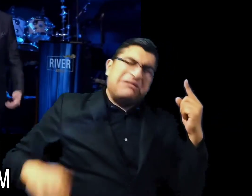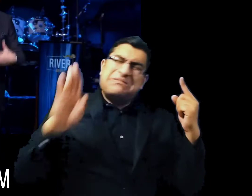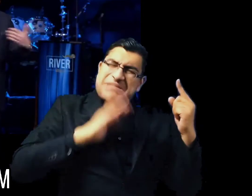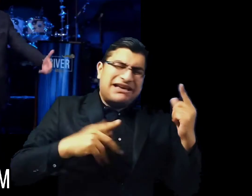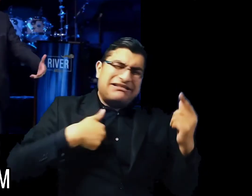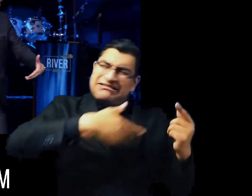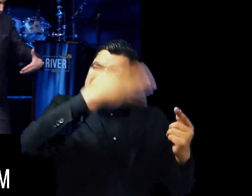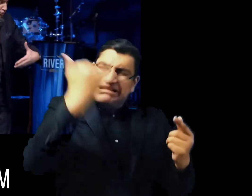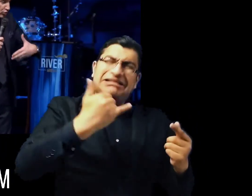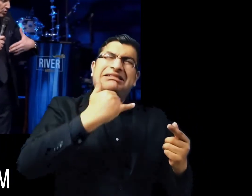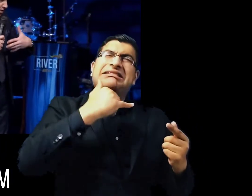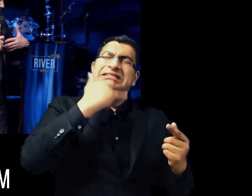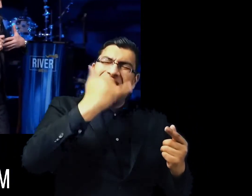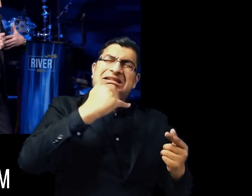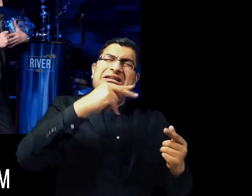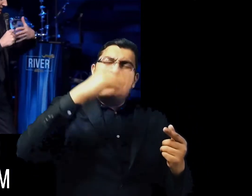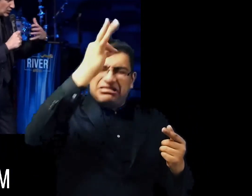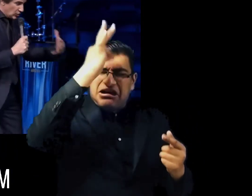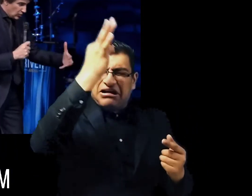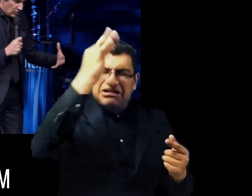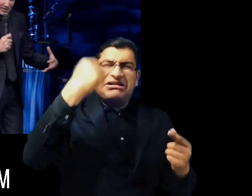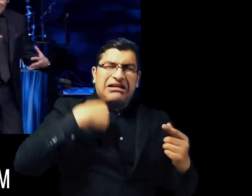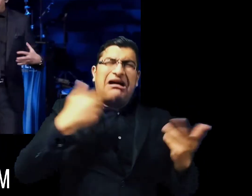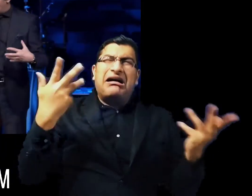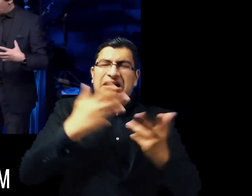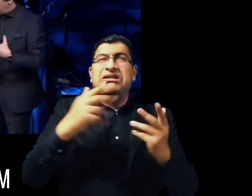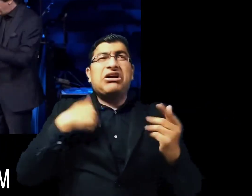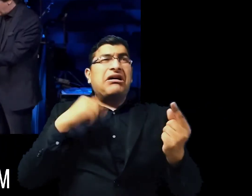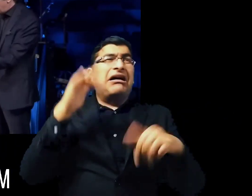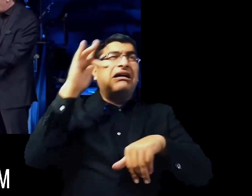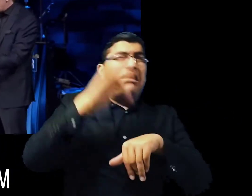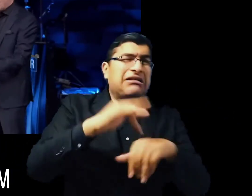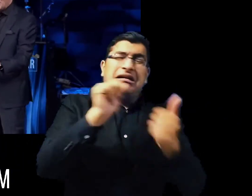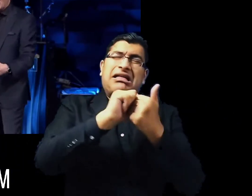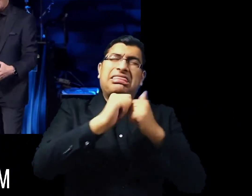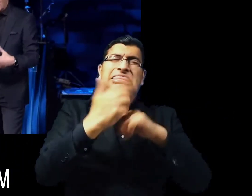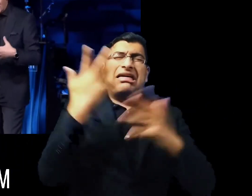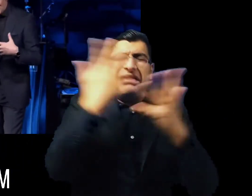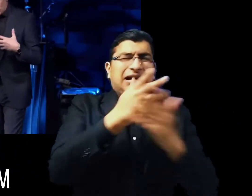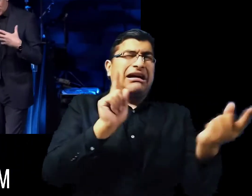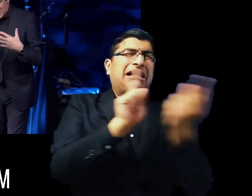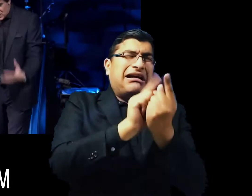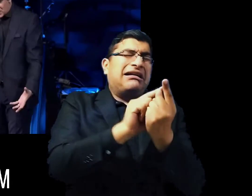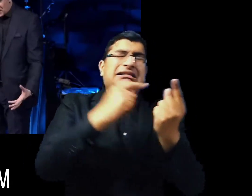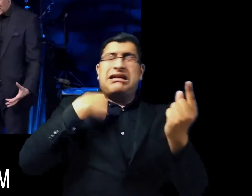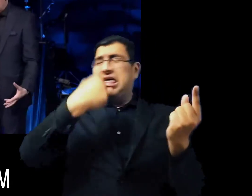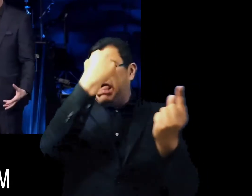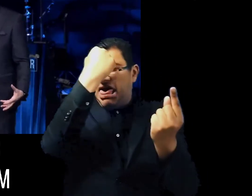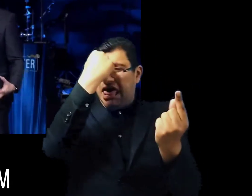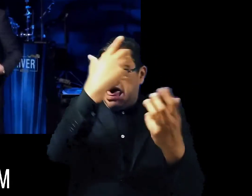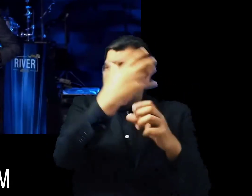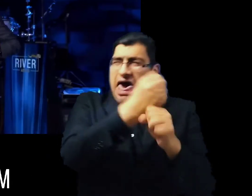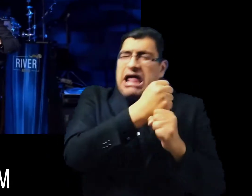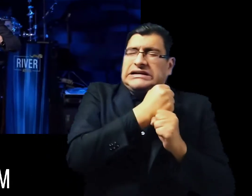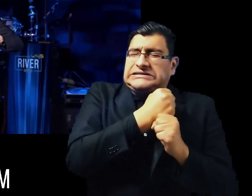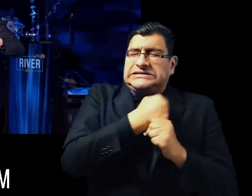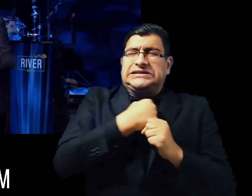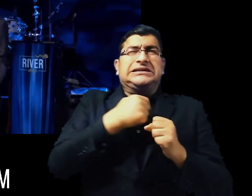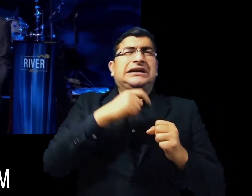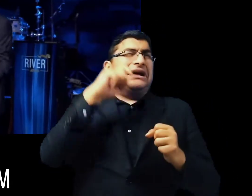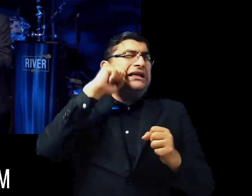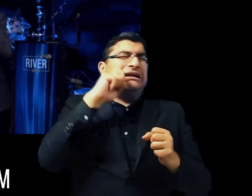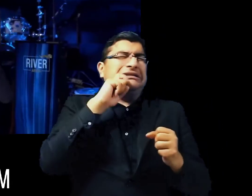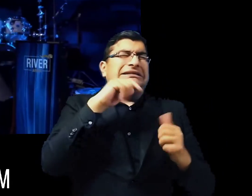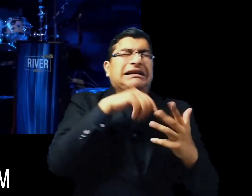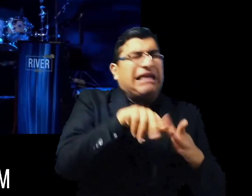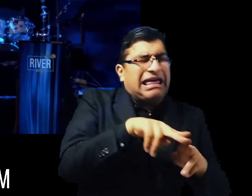Y a quien toco, yo me relaciono de manera enferma con esa persona, de manera obsesiva, y tengo relaciones